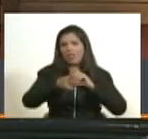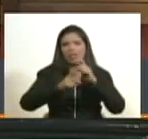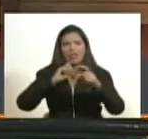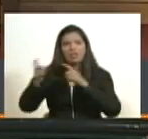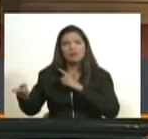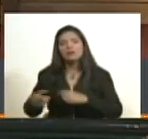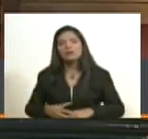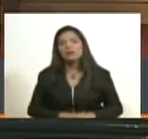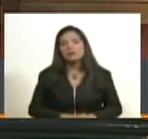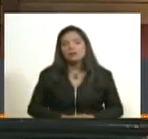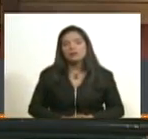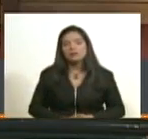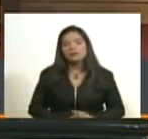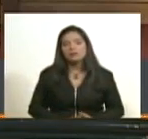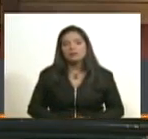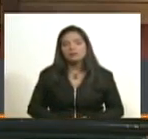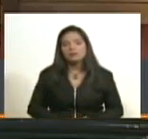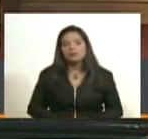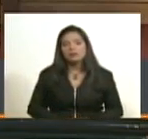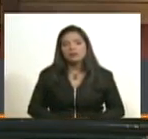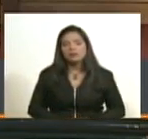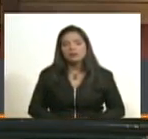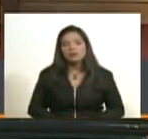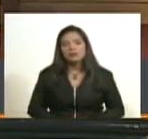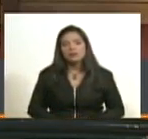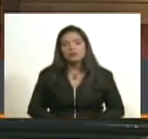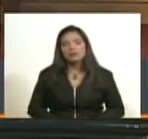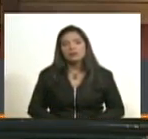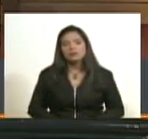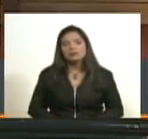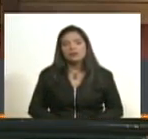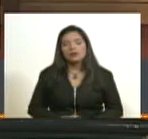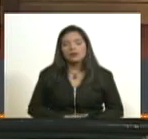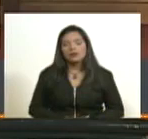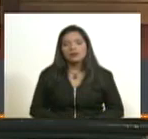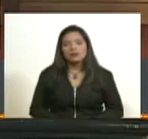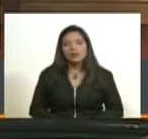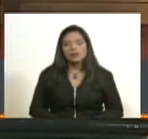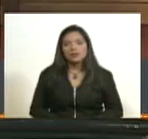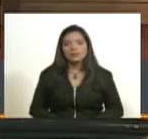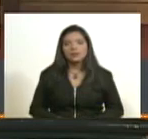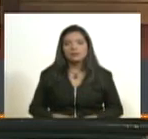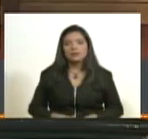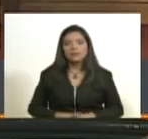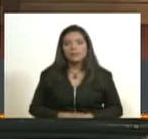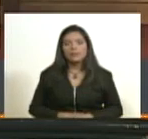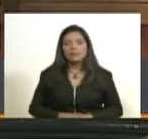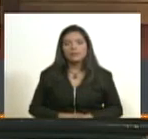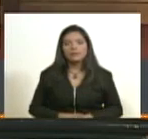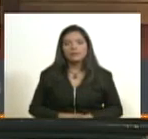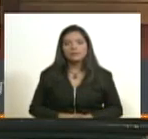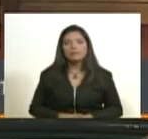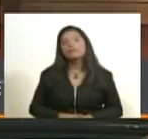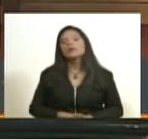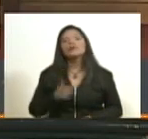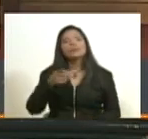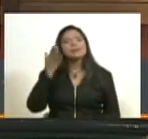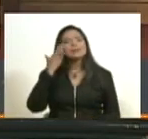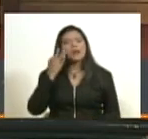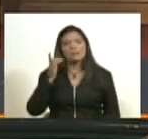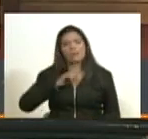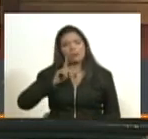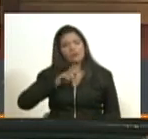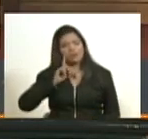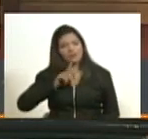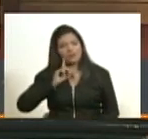las cosas para malponer a su propia gente de la oposición. Nada de esto que estoy diciendo ustedes saben que es mentira, porque lo